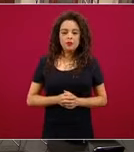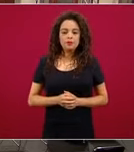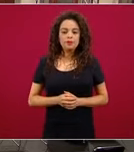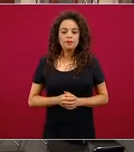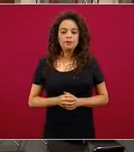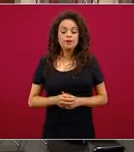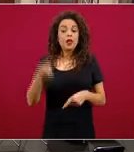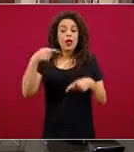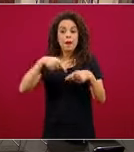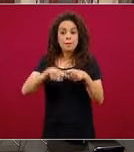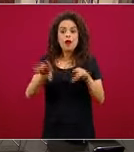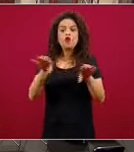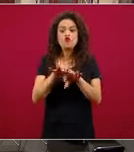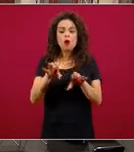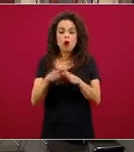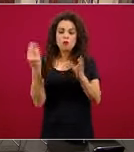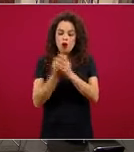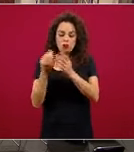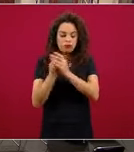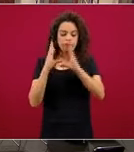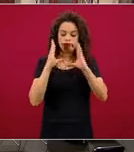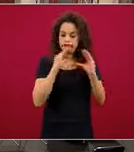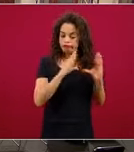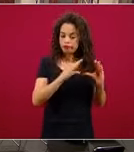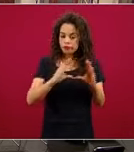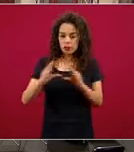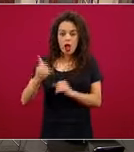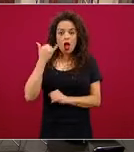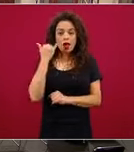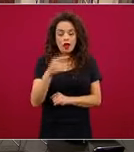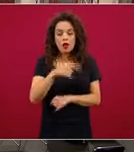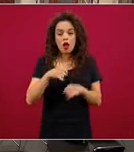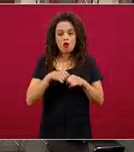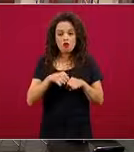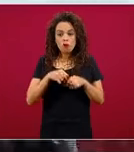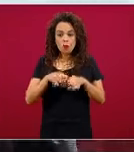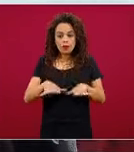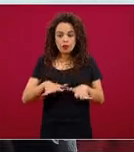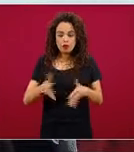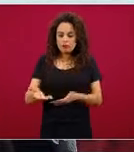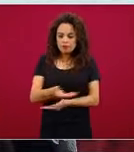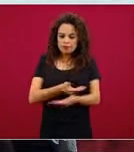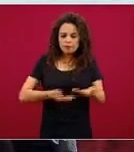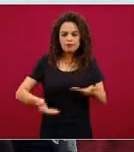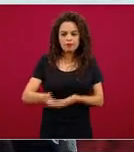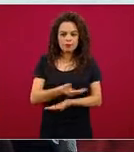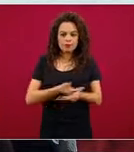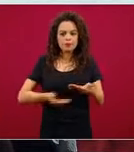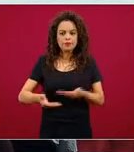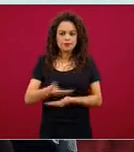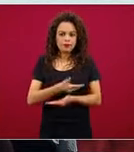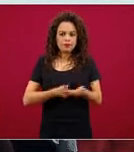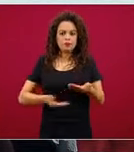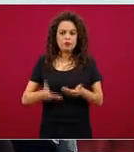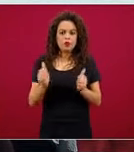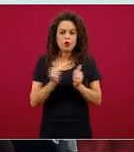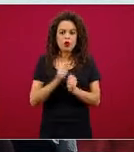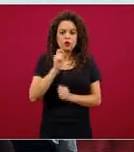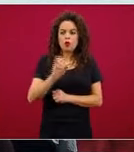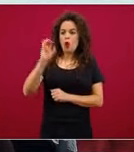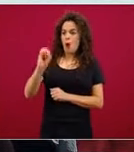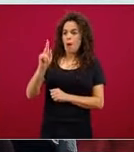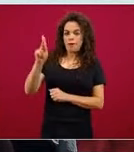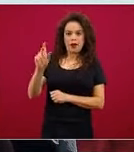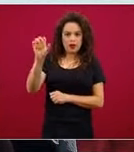con talleres, intercambio de información en algún momento con la parte de la Organización Panamericana